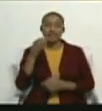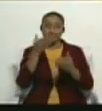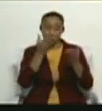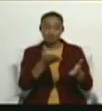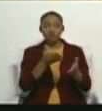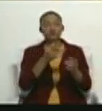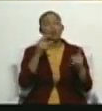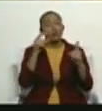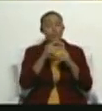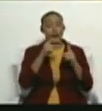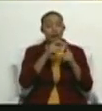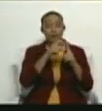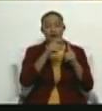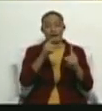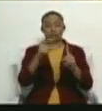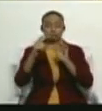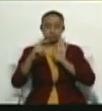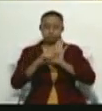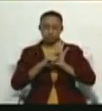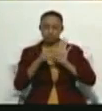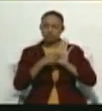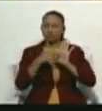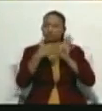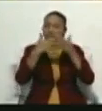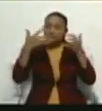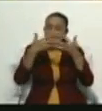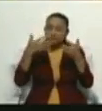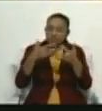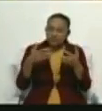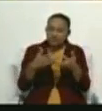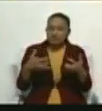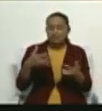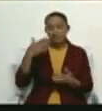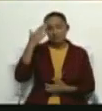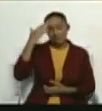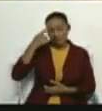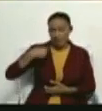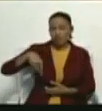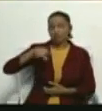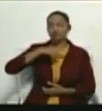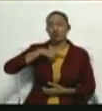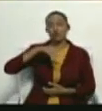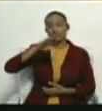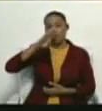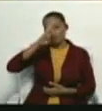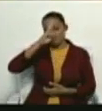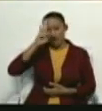un documento, la palabra de don Hugo. Lo saben los barinenses, mujeres y hombres.